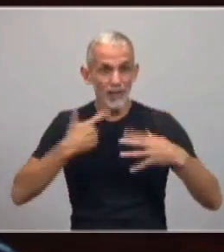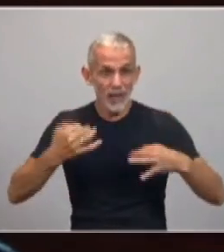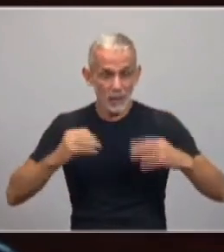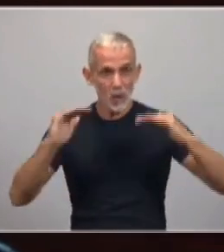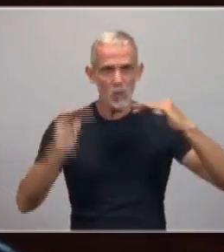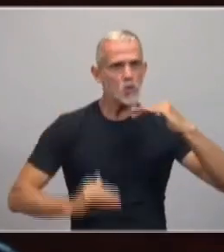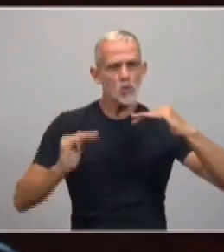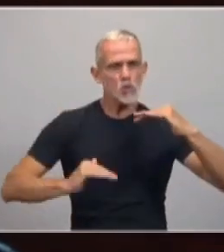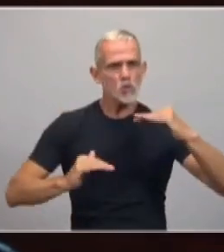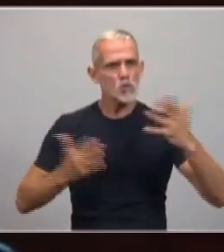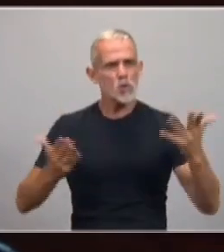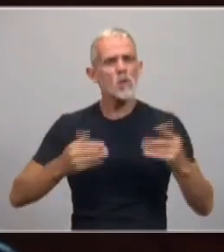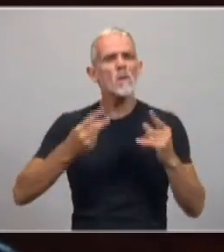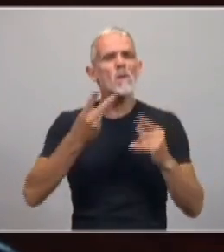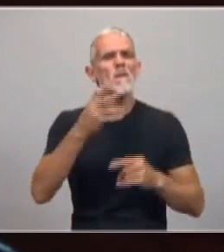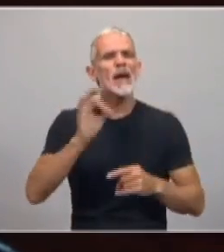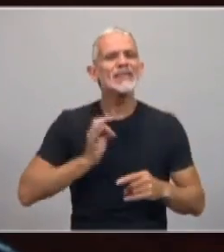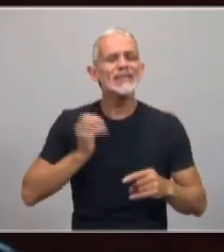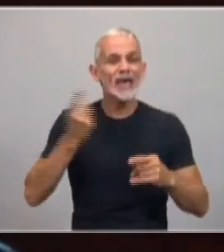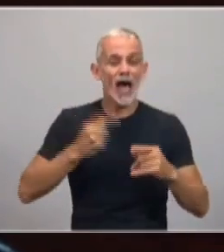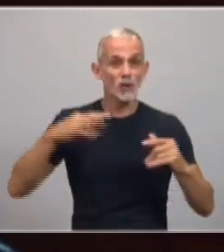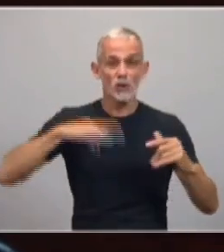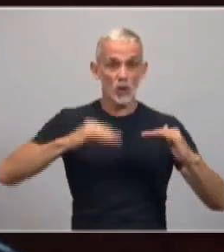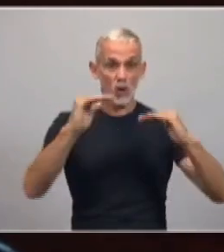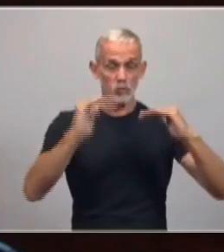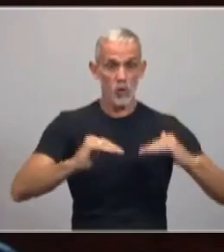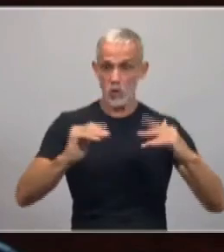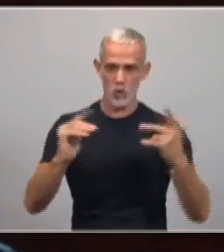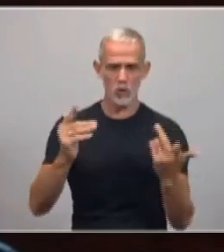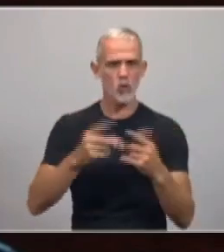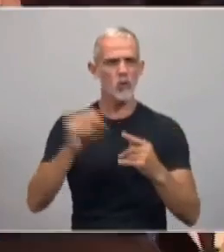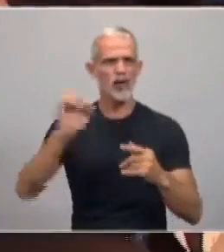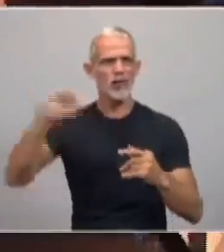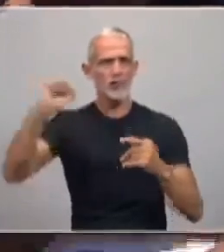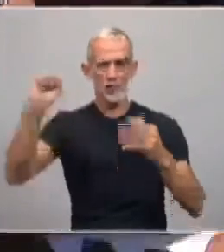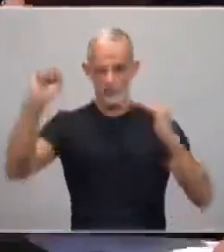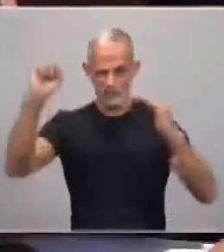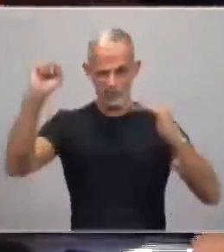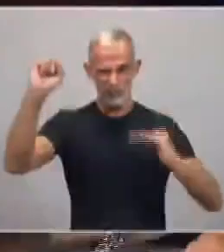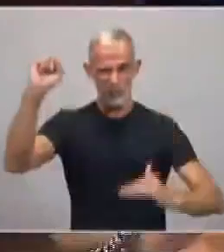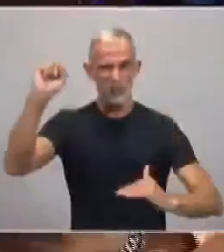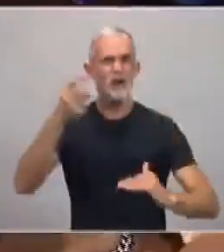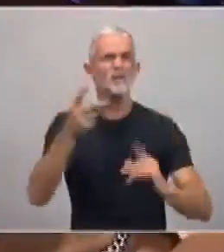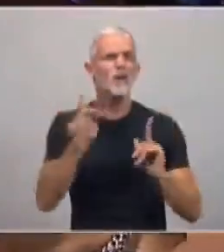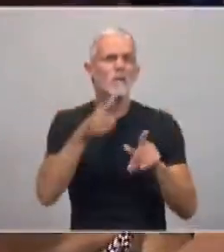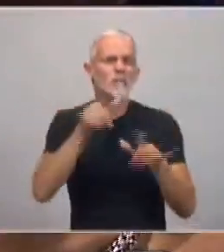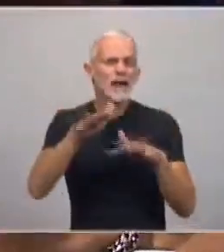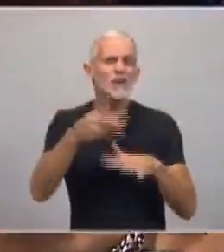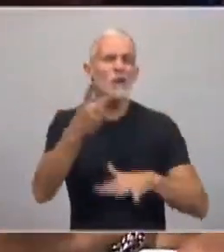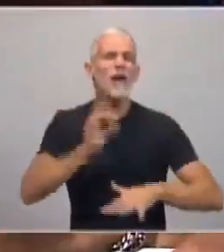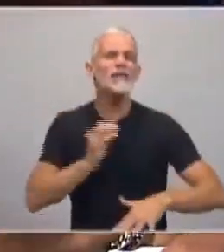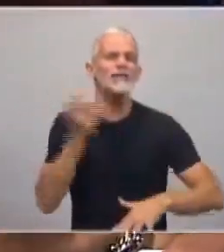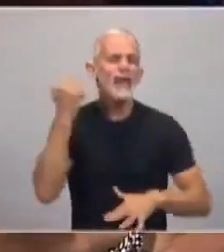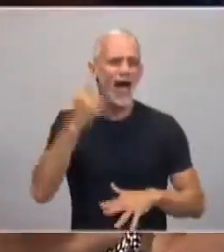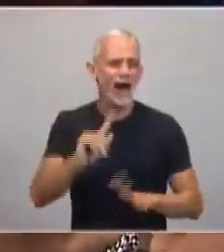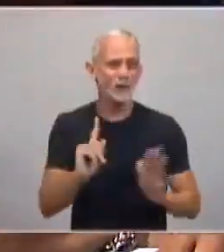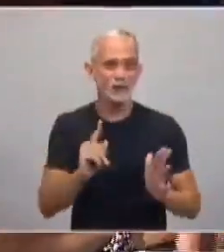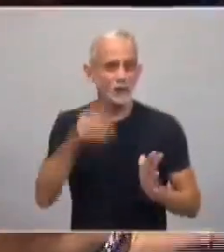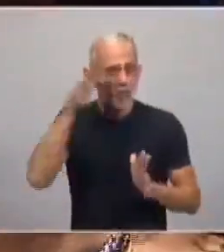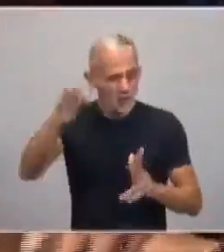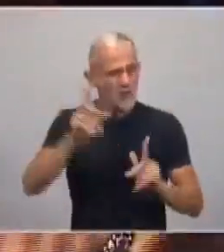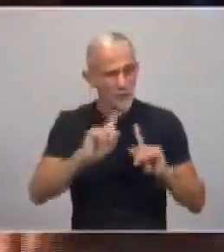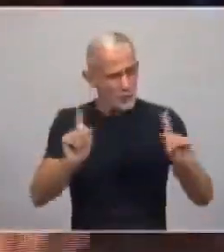reales en más de 20 años, retrocediendo a niveles de hace casi 20 años atrás. No